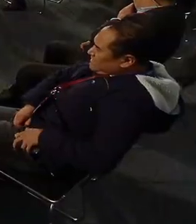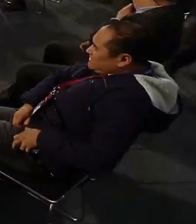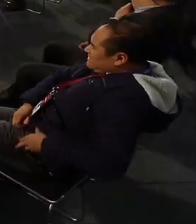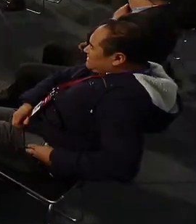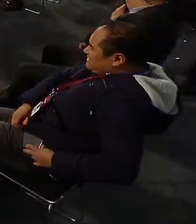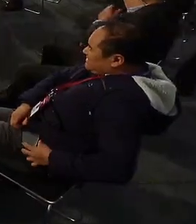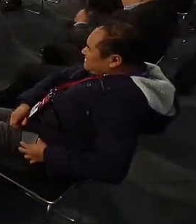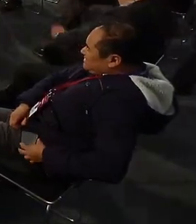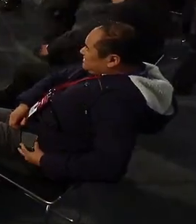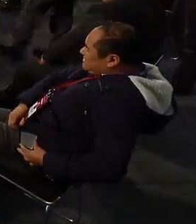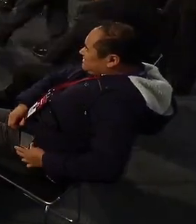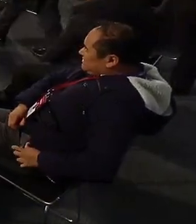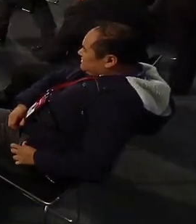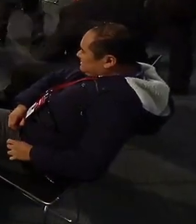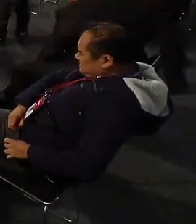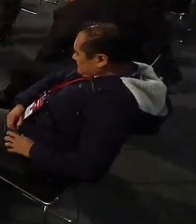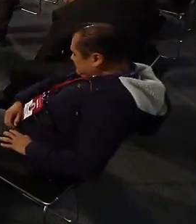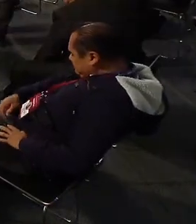firmar.